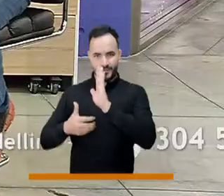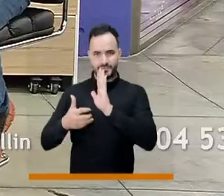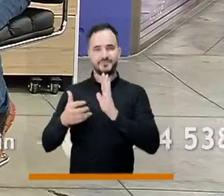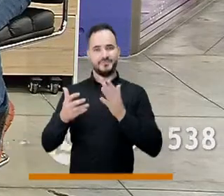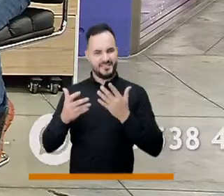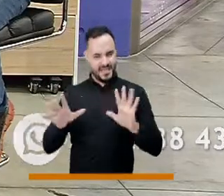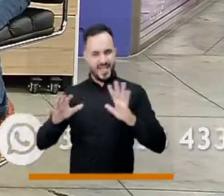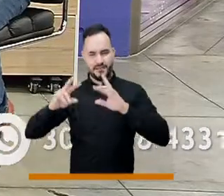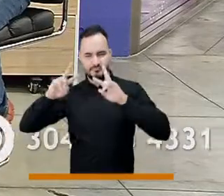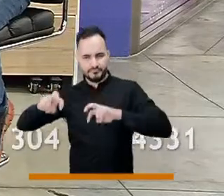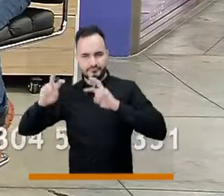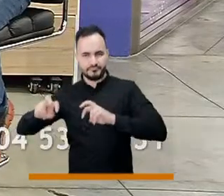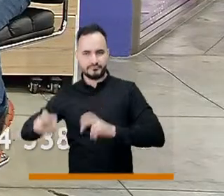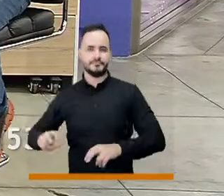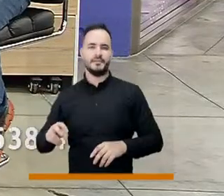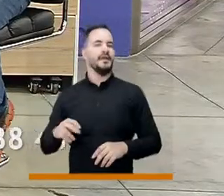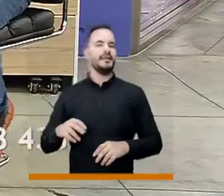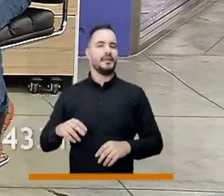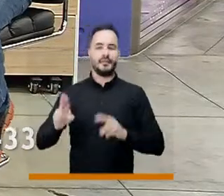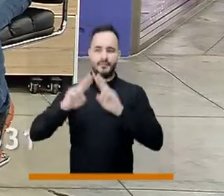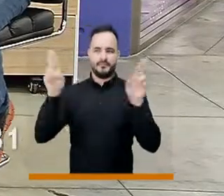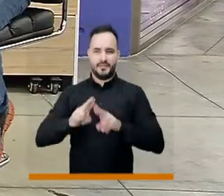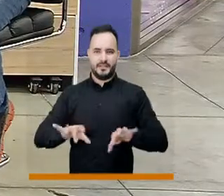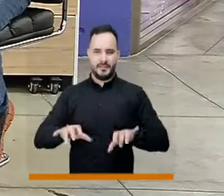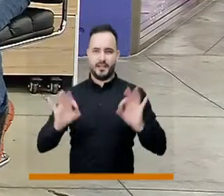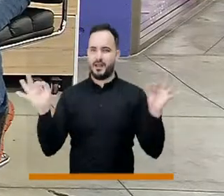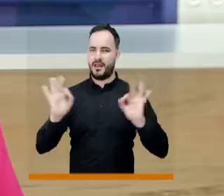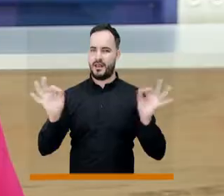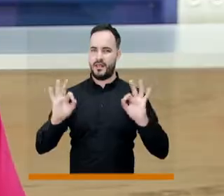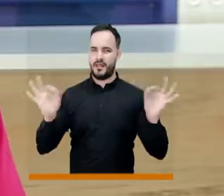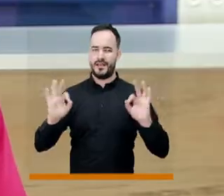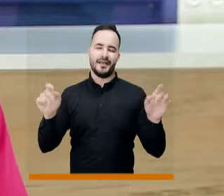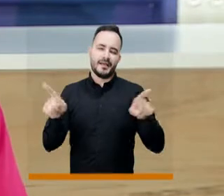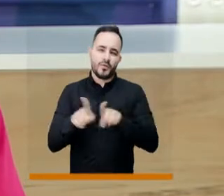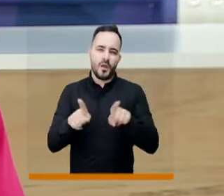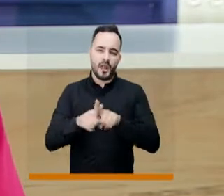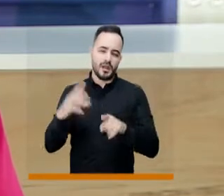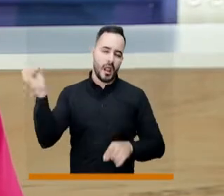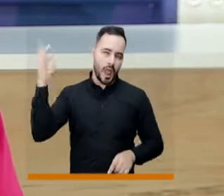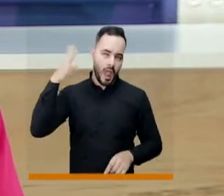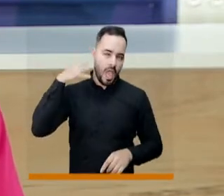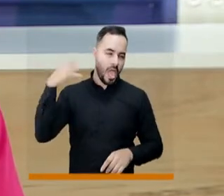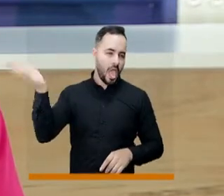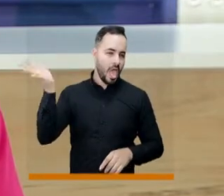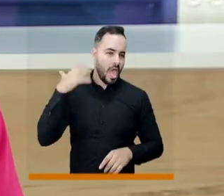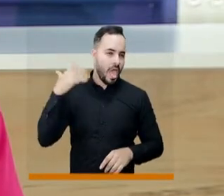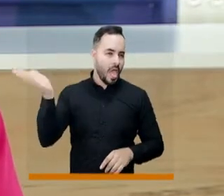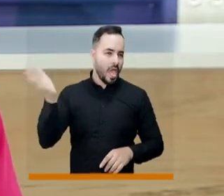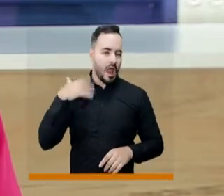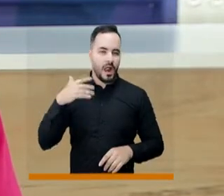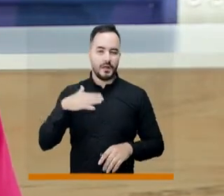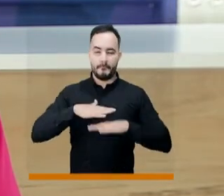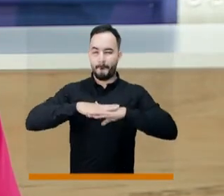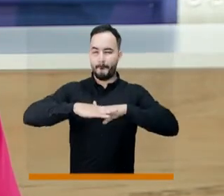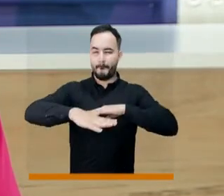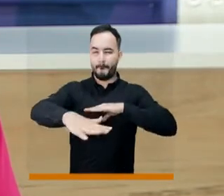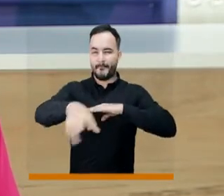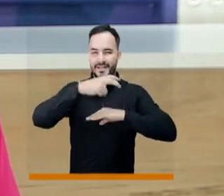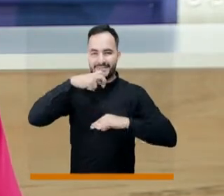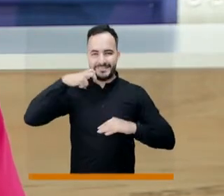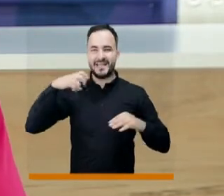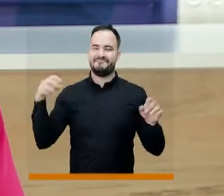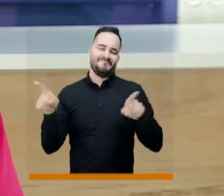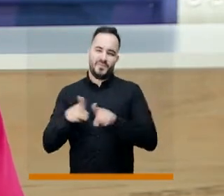puntos? Indudablemente que hay diagnósticos muy claros de lo que llamamos desiertos de conectividad en la ciudad de